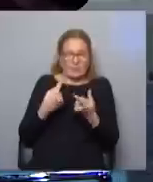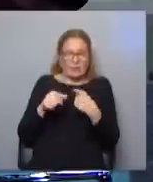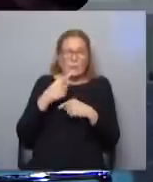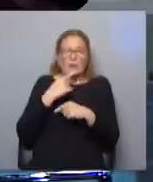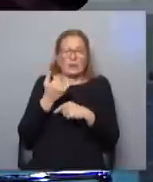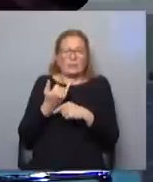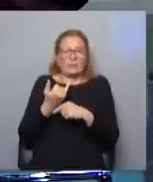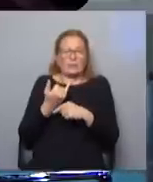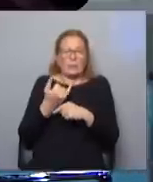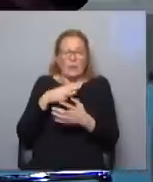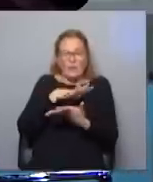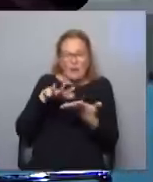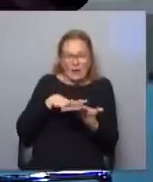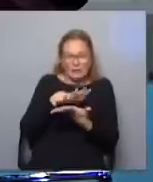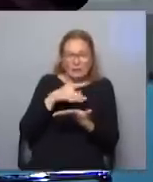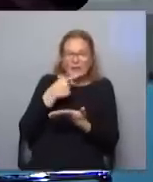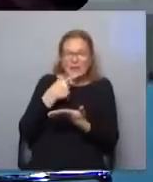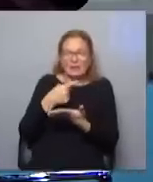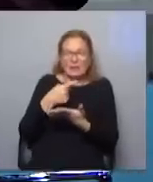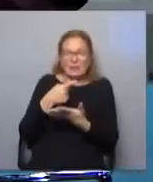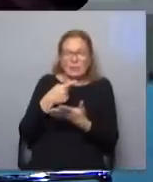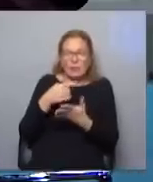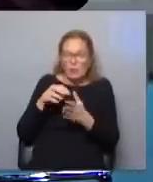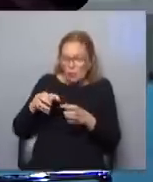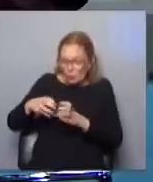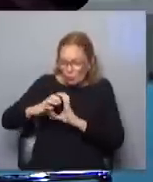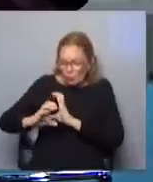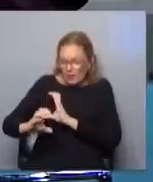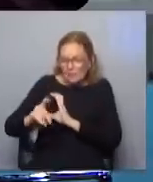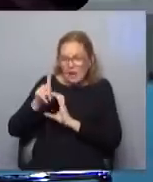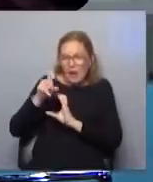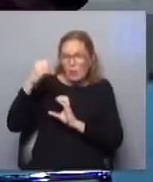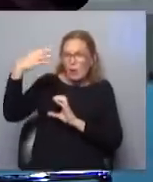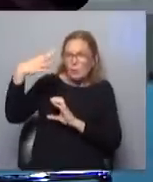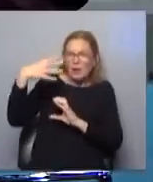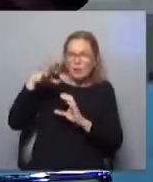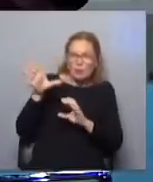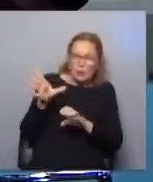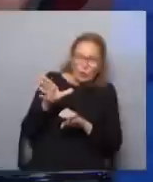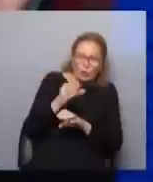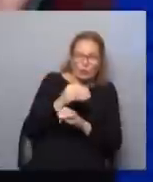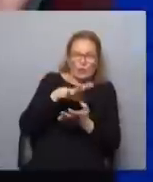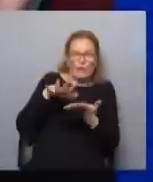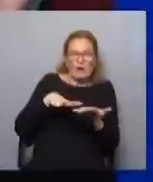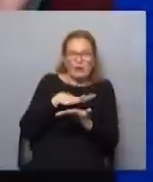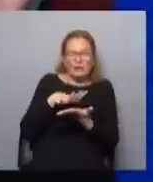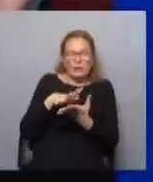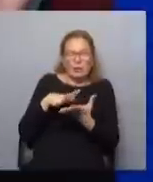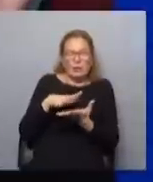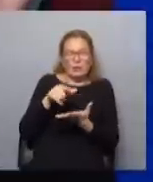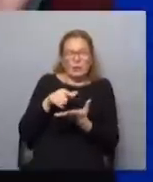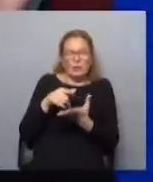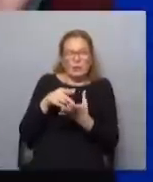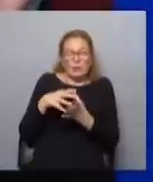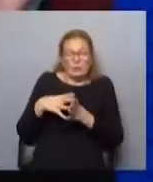ejemplo la consolidación de barrios que estamos nosotros que es cordón-cuneta sistema de drenaje alumbrado todo eso el espacio o